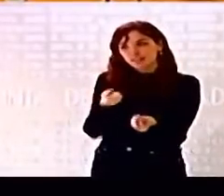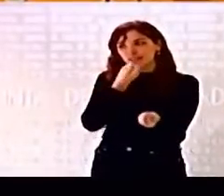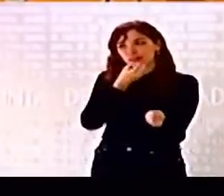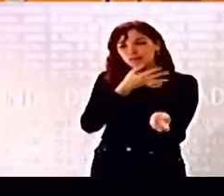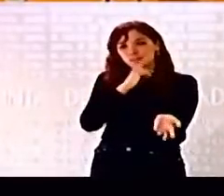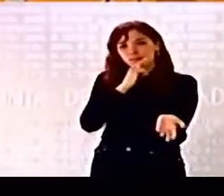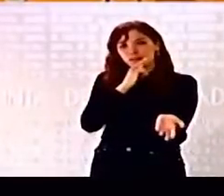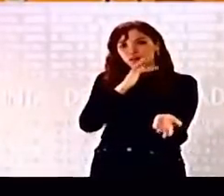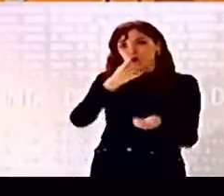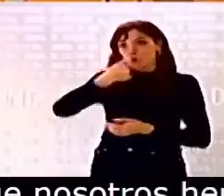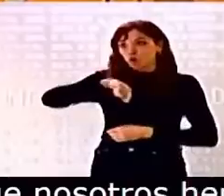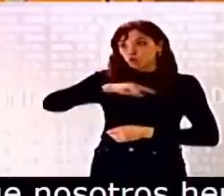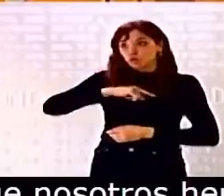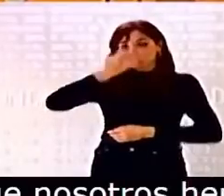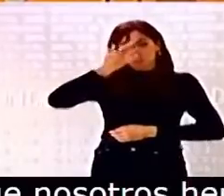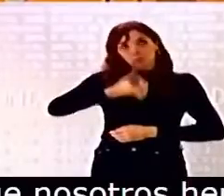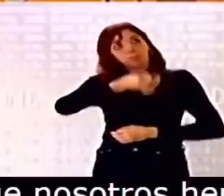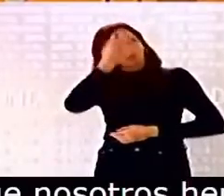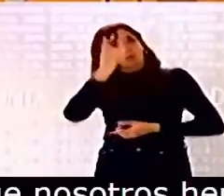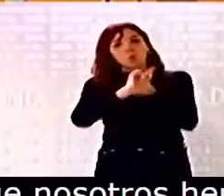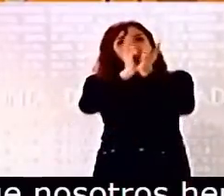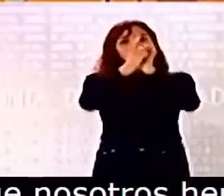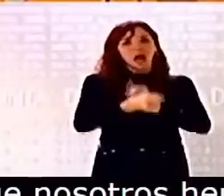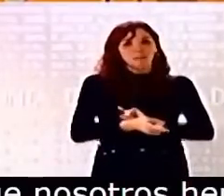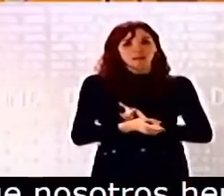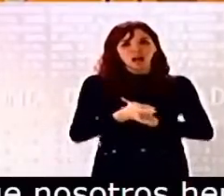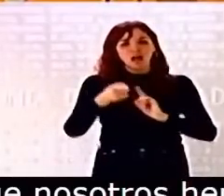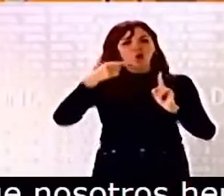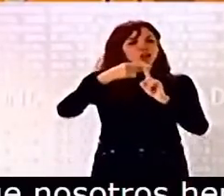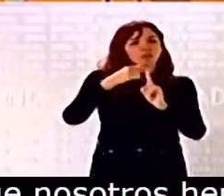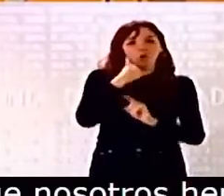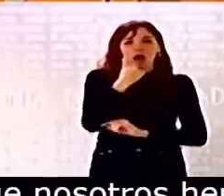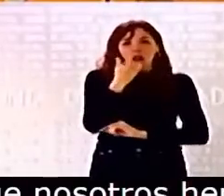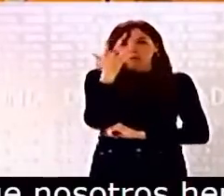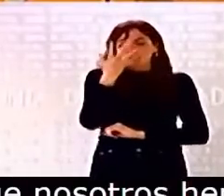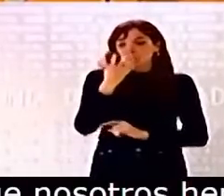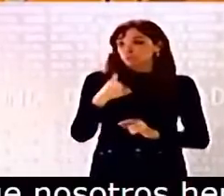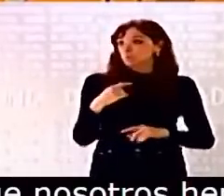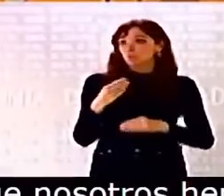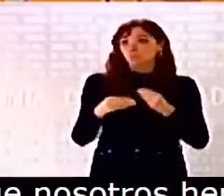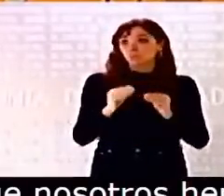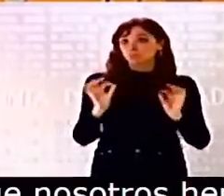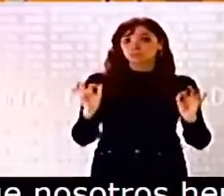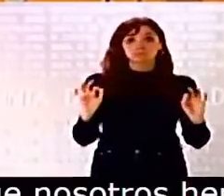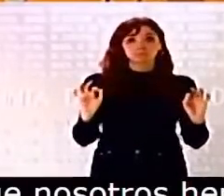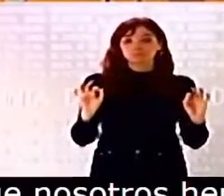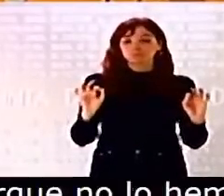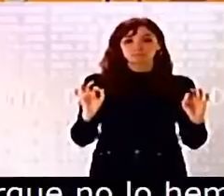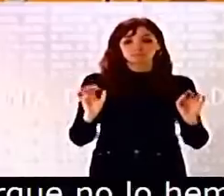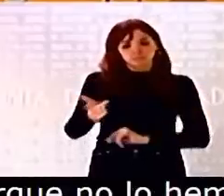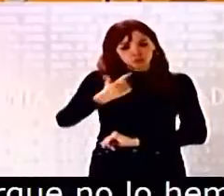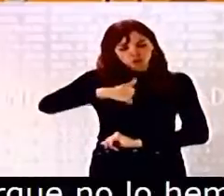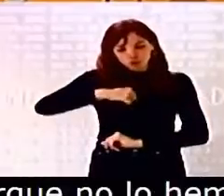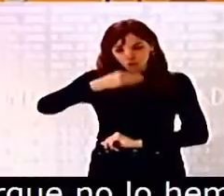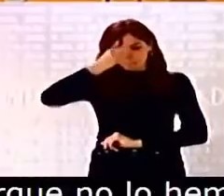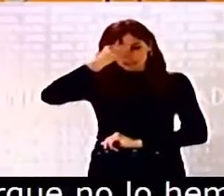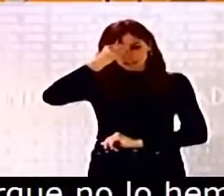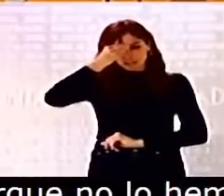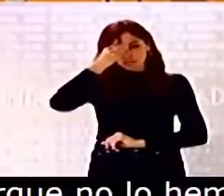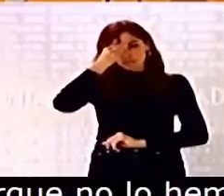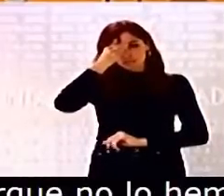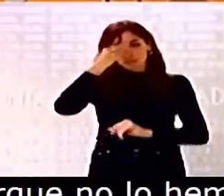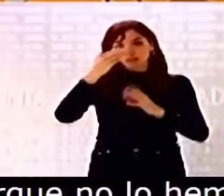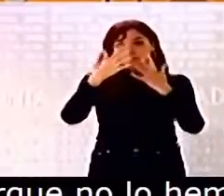modificado deliberadamente ese párrafo para algo, porque no lo hemos hecho para nada, ¿eh? O sea, hemos entendido que estaba